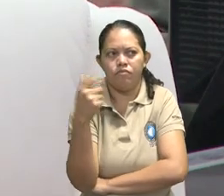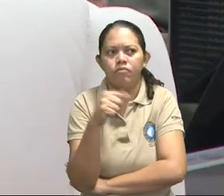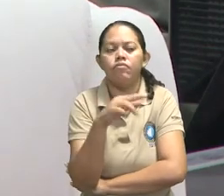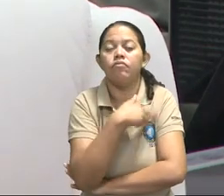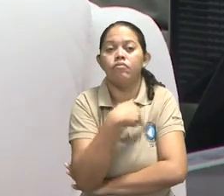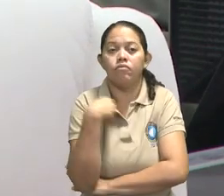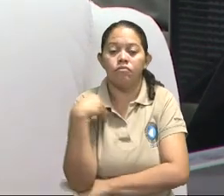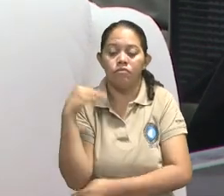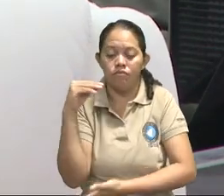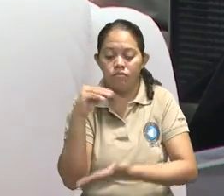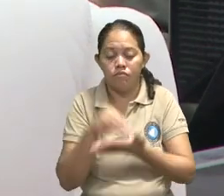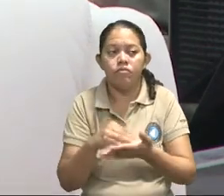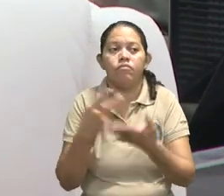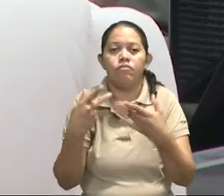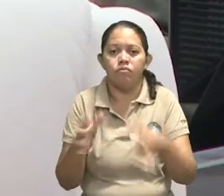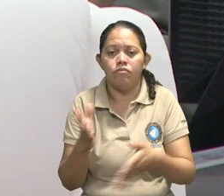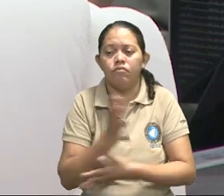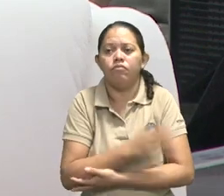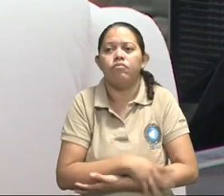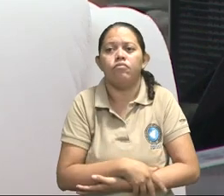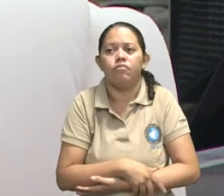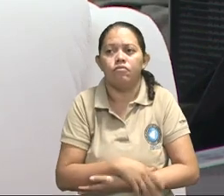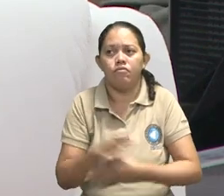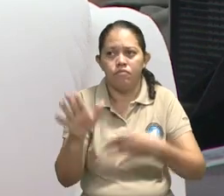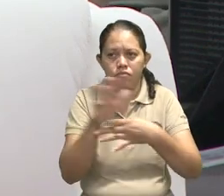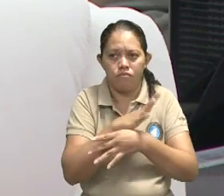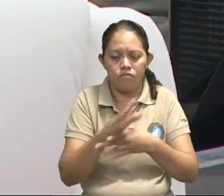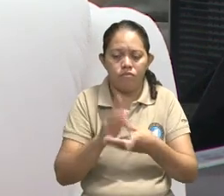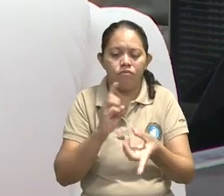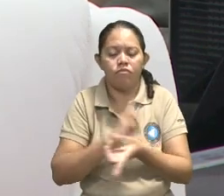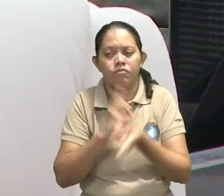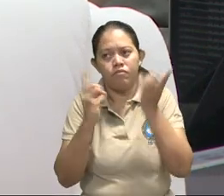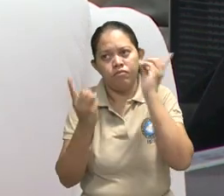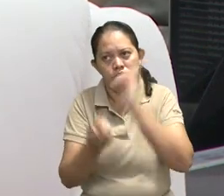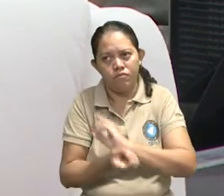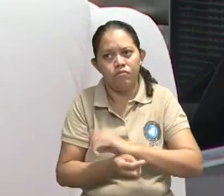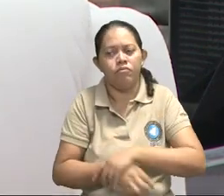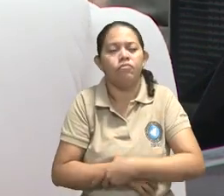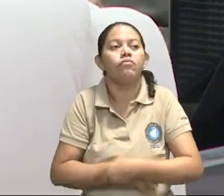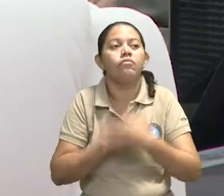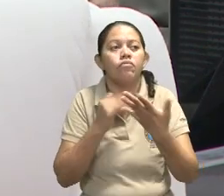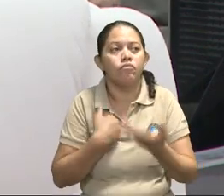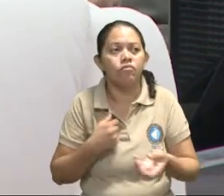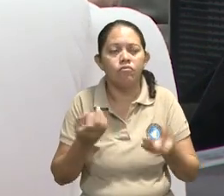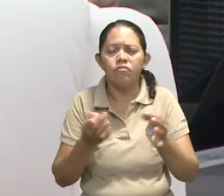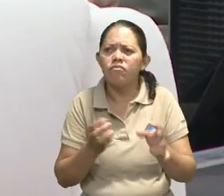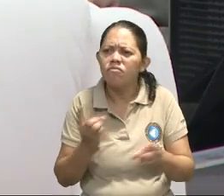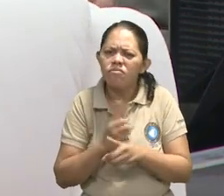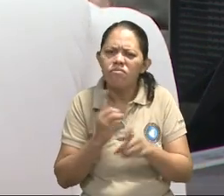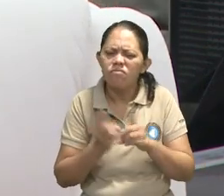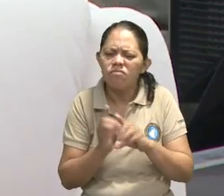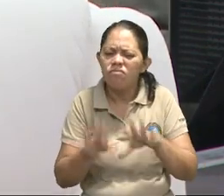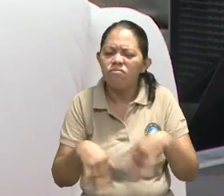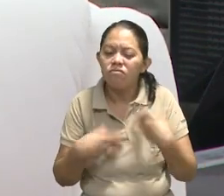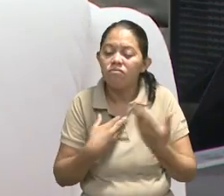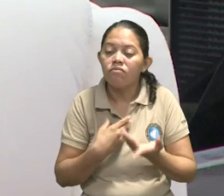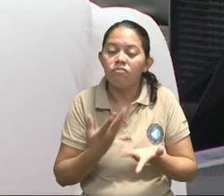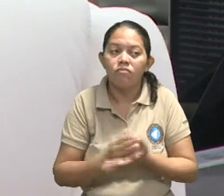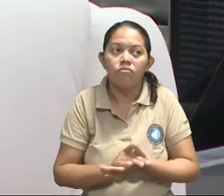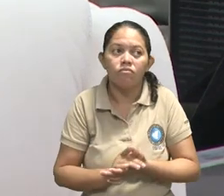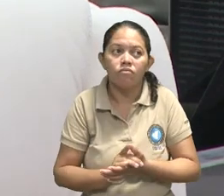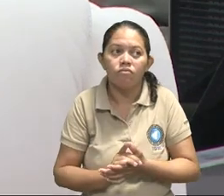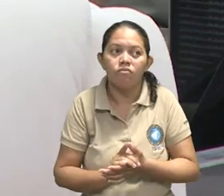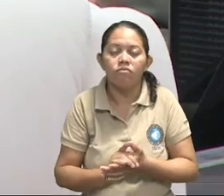que ha tenido también distintas reformas y que tiene que ver con el sector de